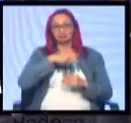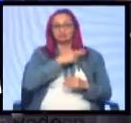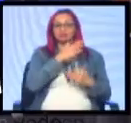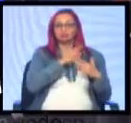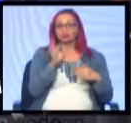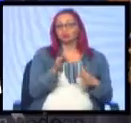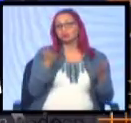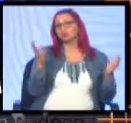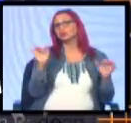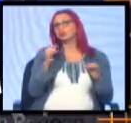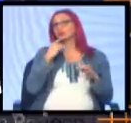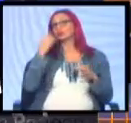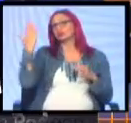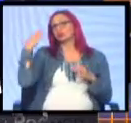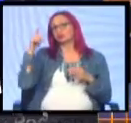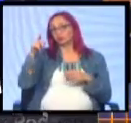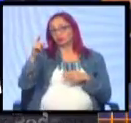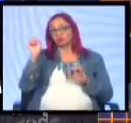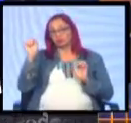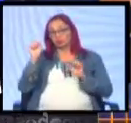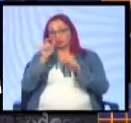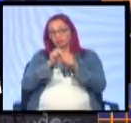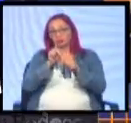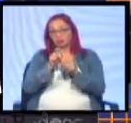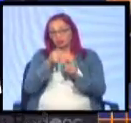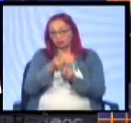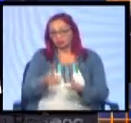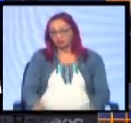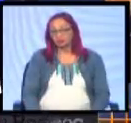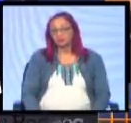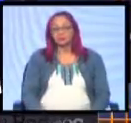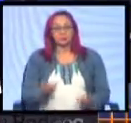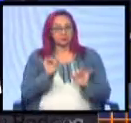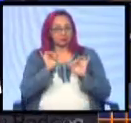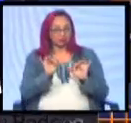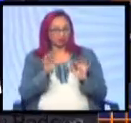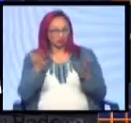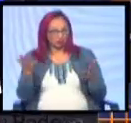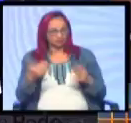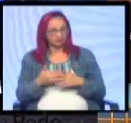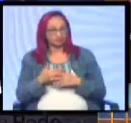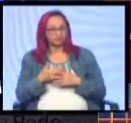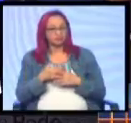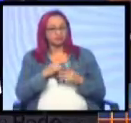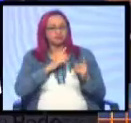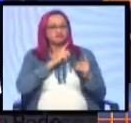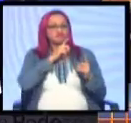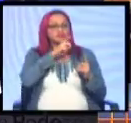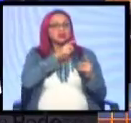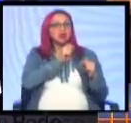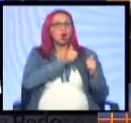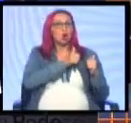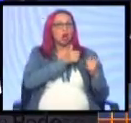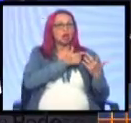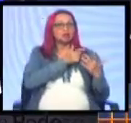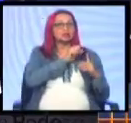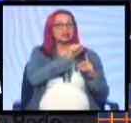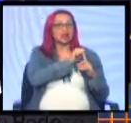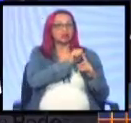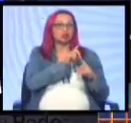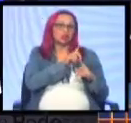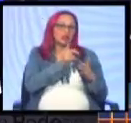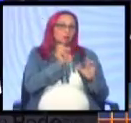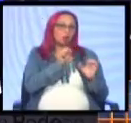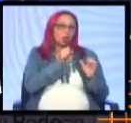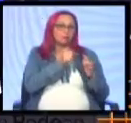manera u otra, como bien lo dice doña Delia, hemos participado ahí. Ahora, ¿cuál realmente? Y en este caso, doña Delia, poder